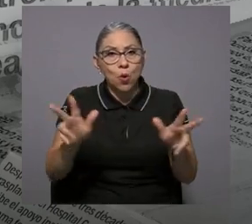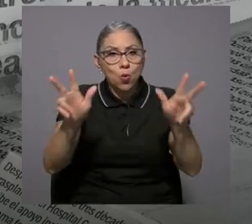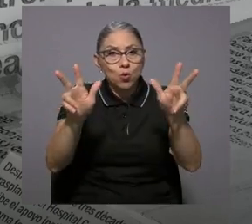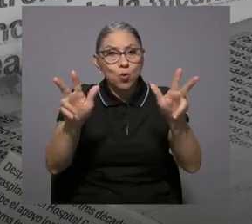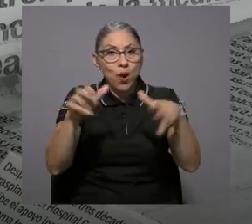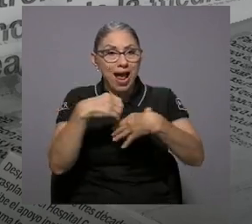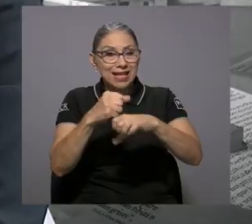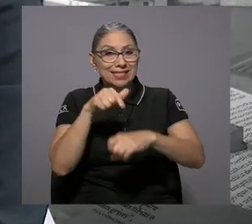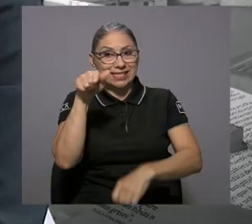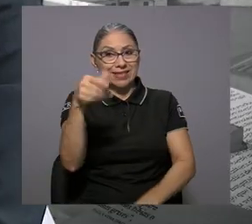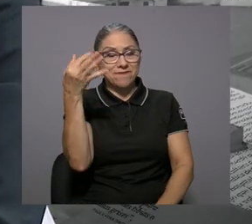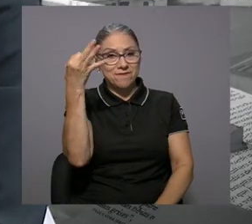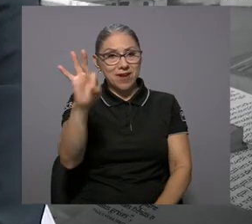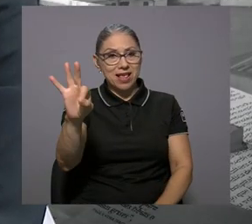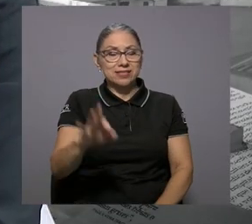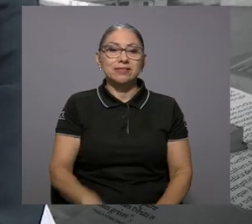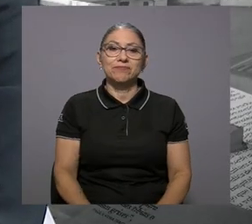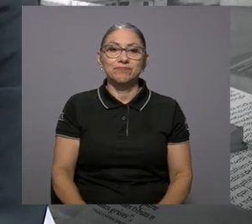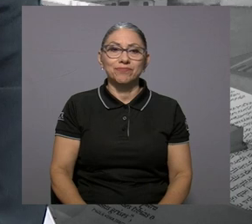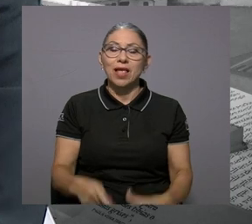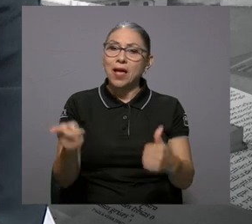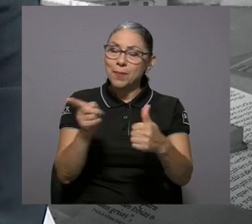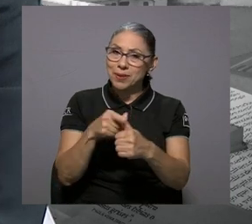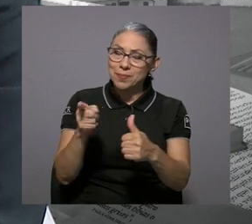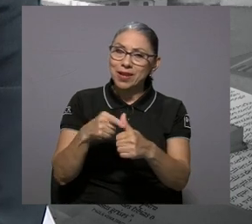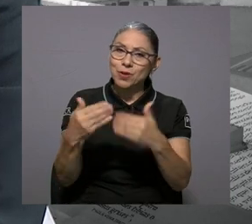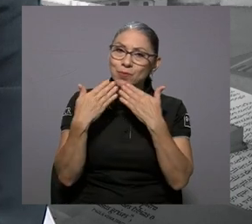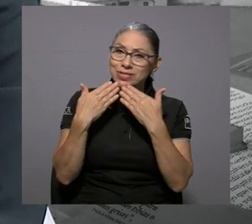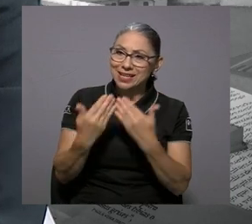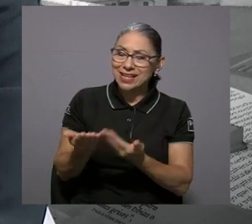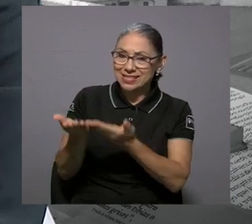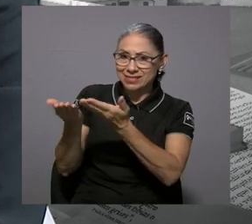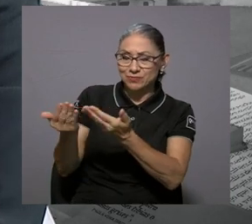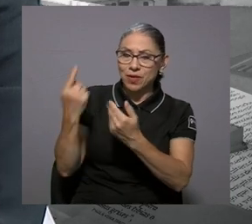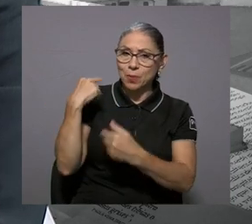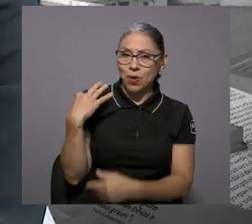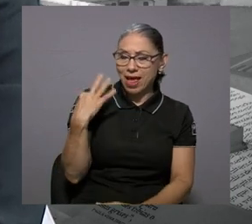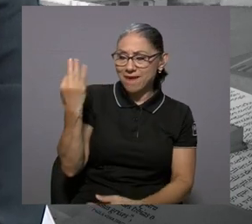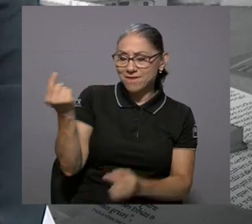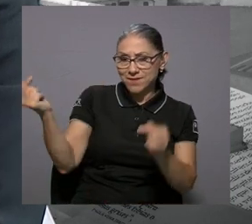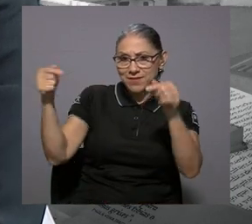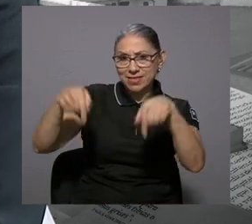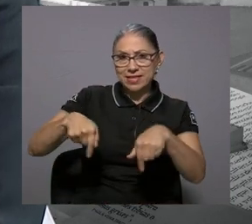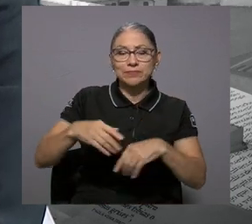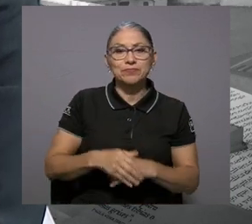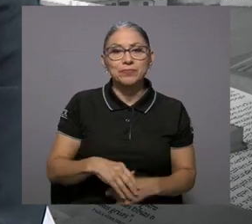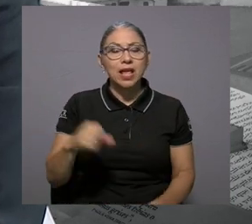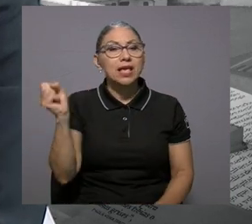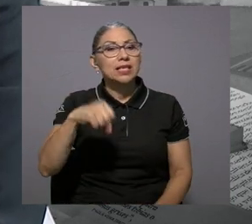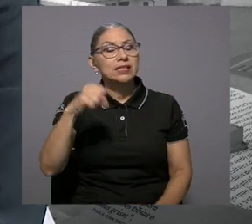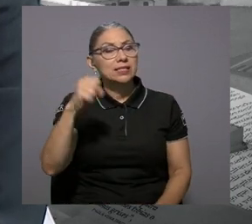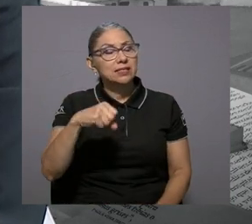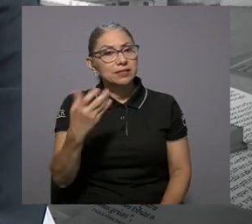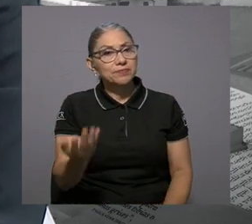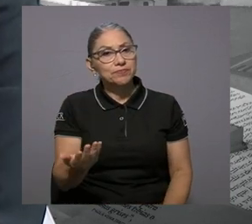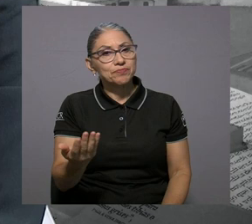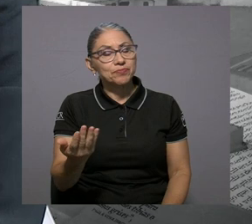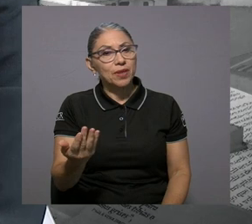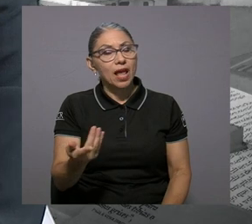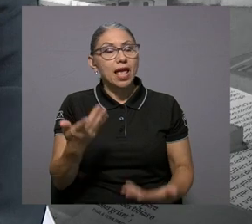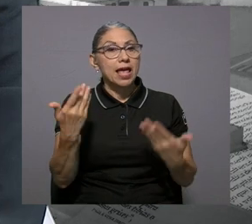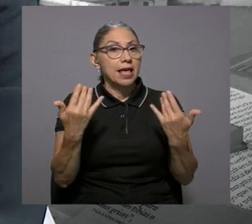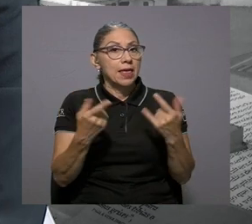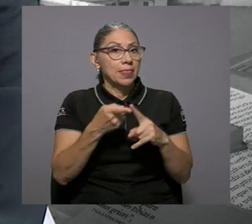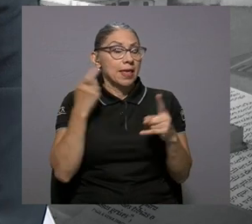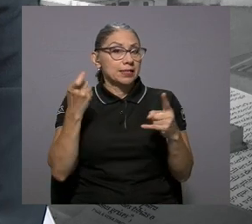Francia. Primero, muchas gracias, doña Alejandra, por la invitación. Sí, desde la